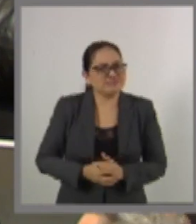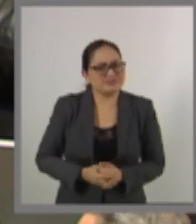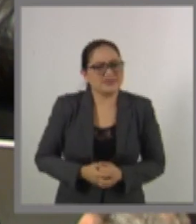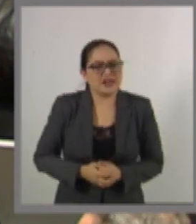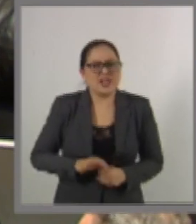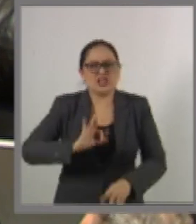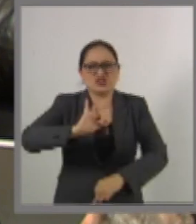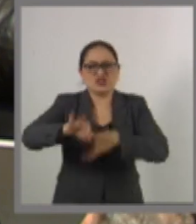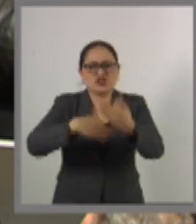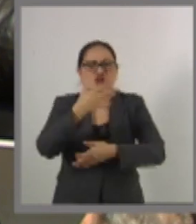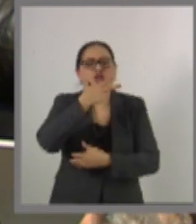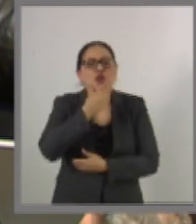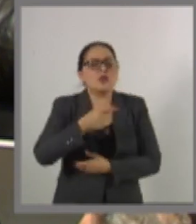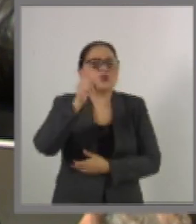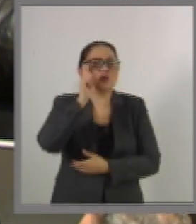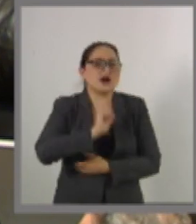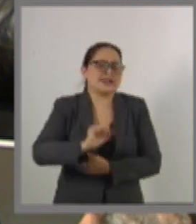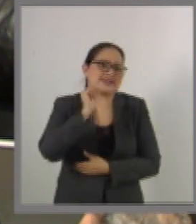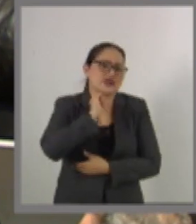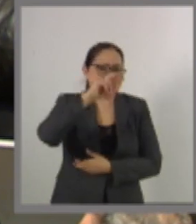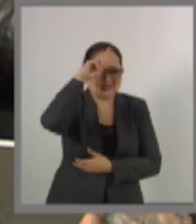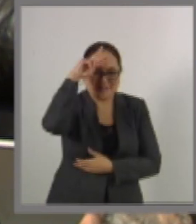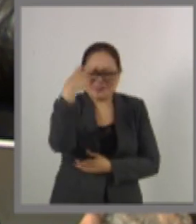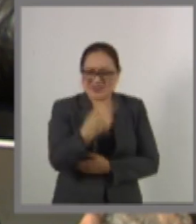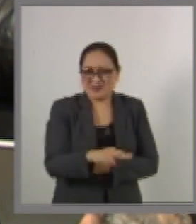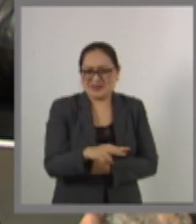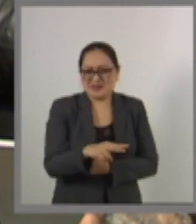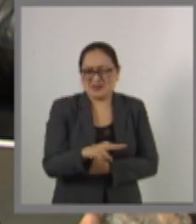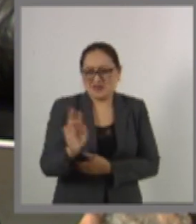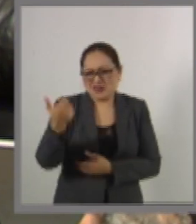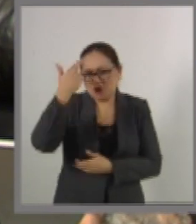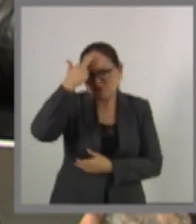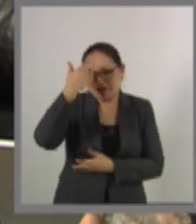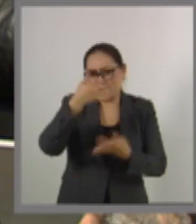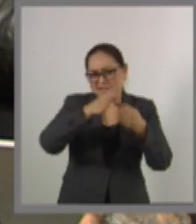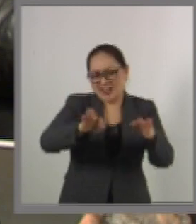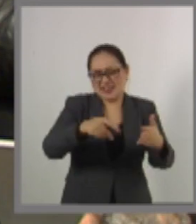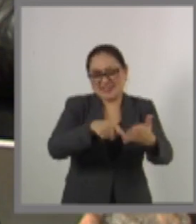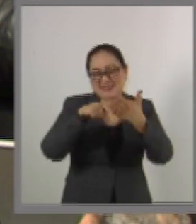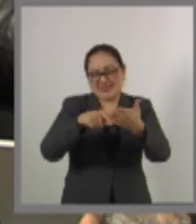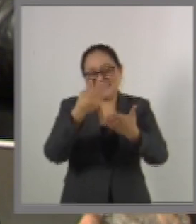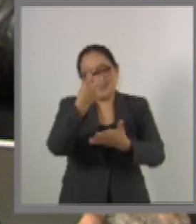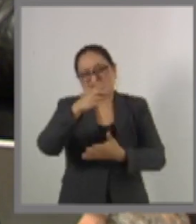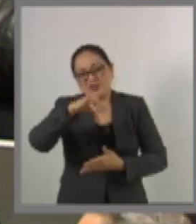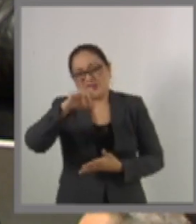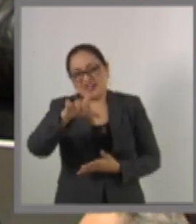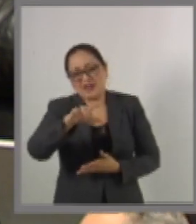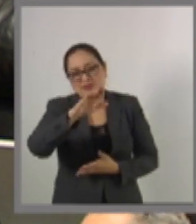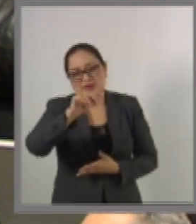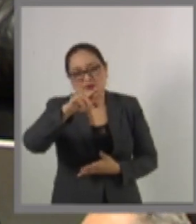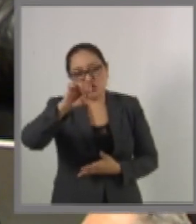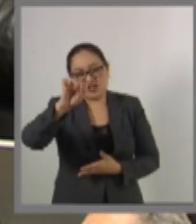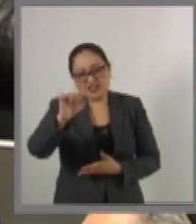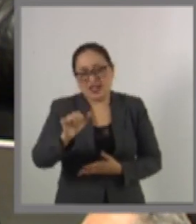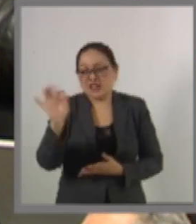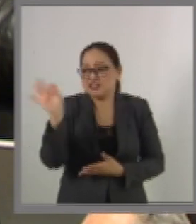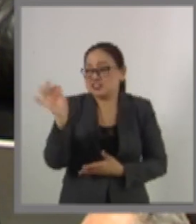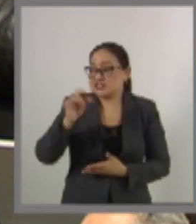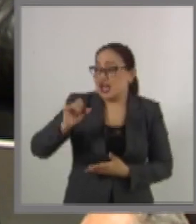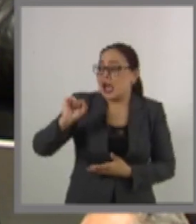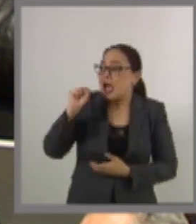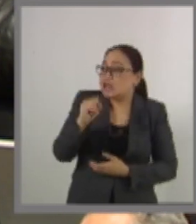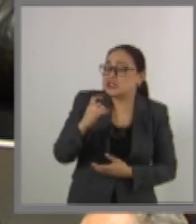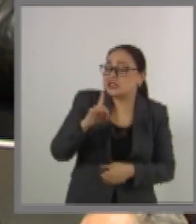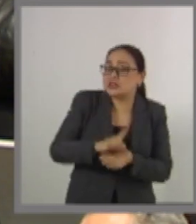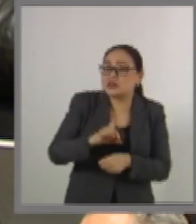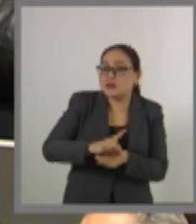todos los senadores de la República recordarán las frases de Miguel Barbosa Huerta, y más de uno en su vida